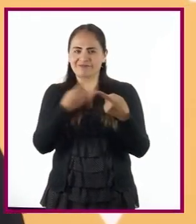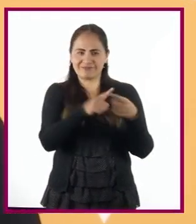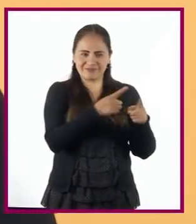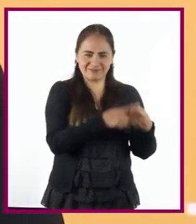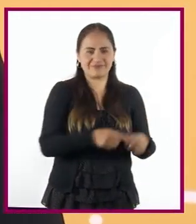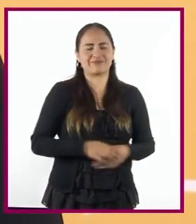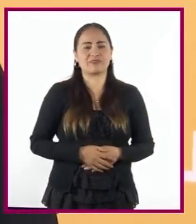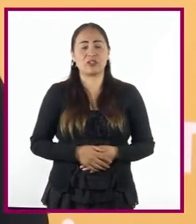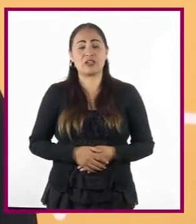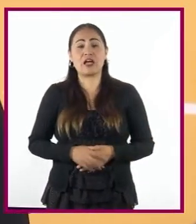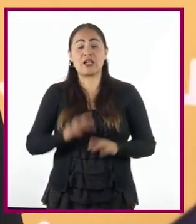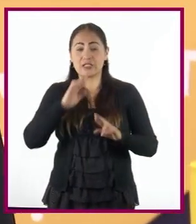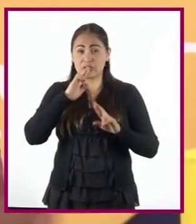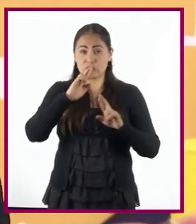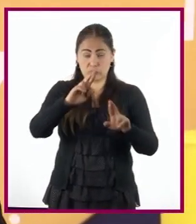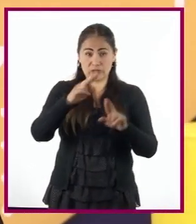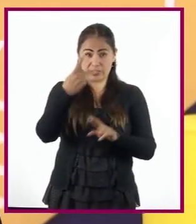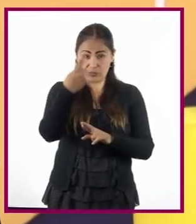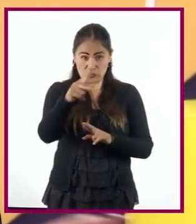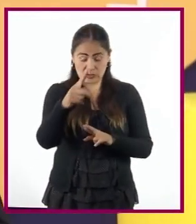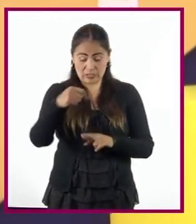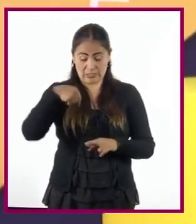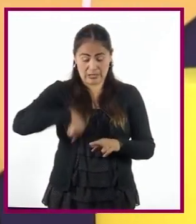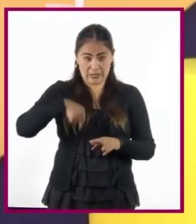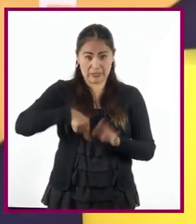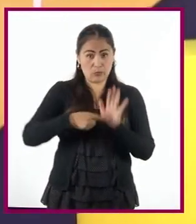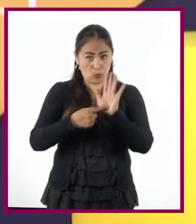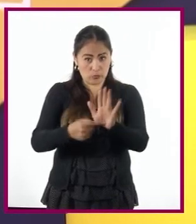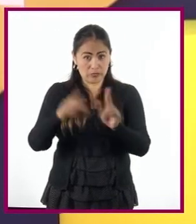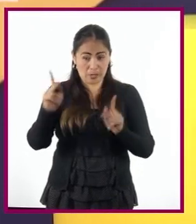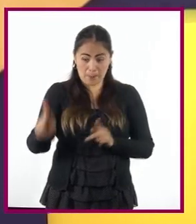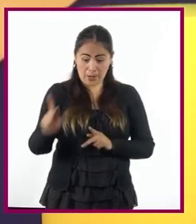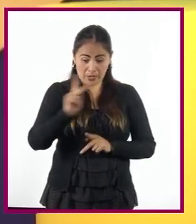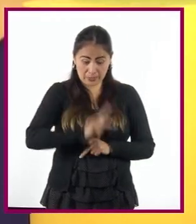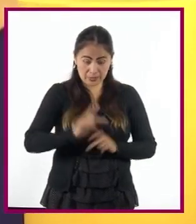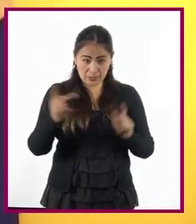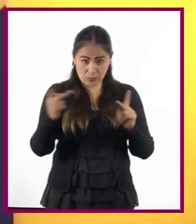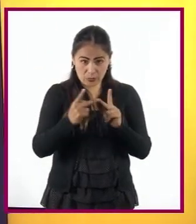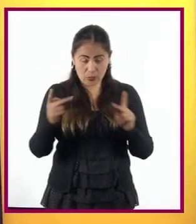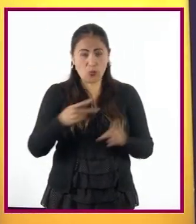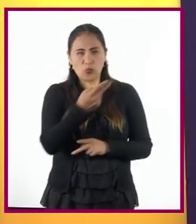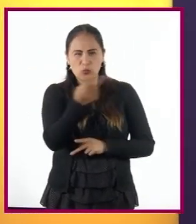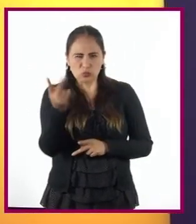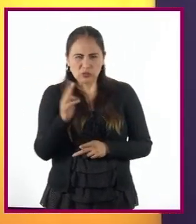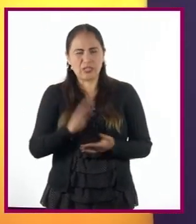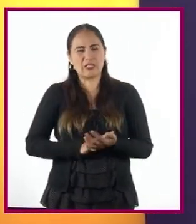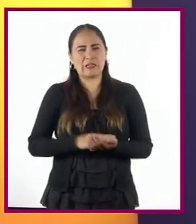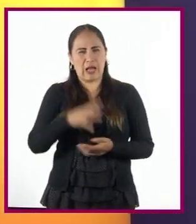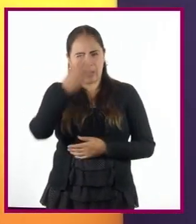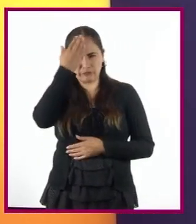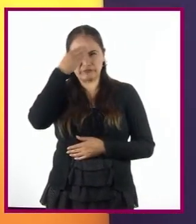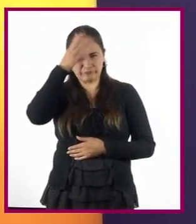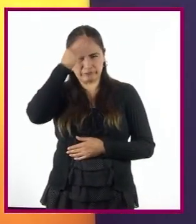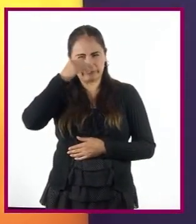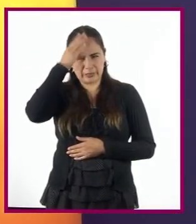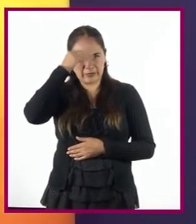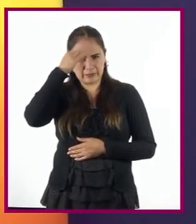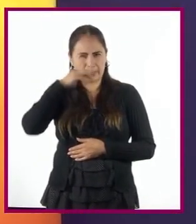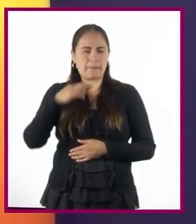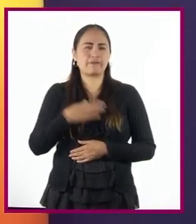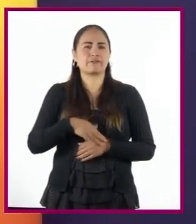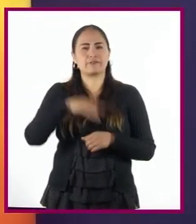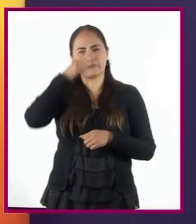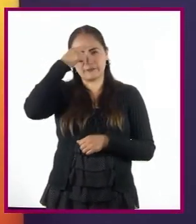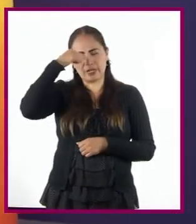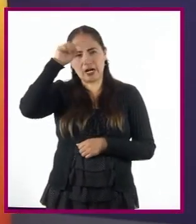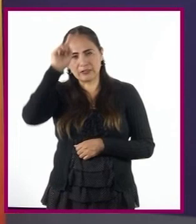¿Coincidieron sus respuestas con las que presentamos aquí? Identifiquen sus fortalezas y sus debilidades sobre este tema para consultar